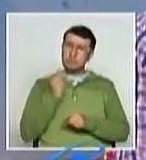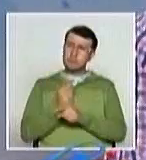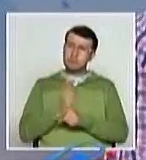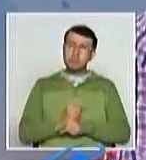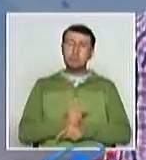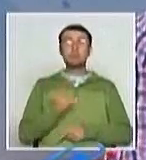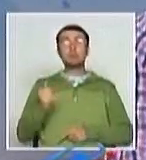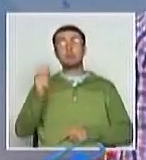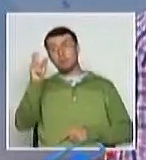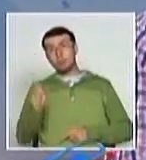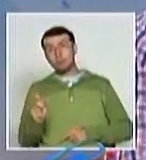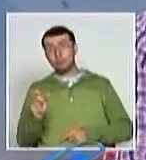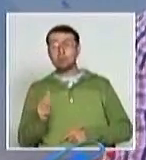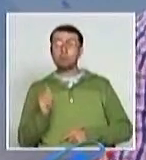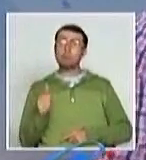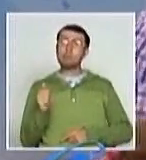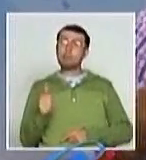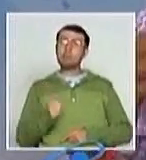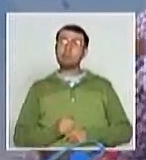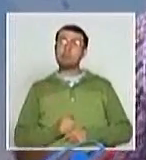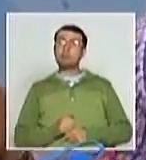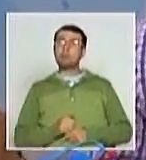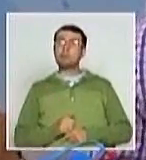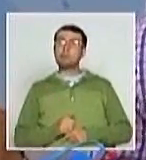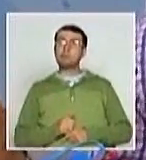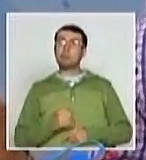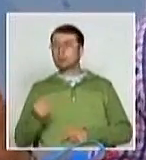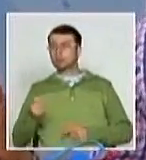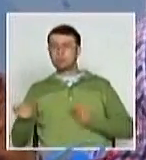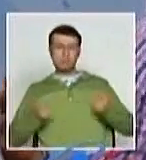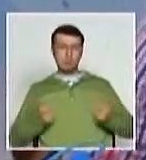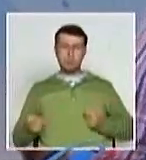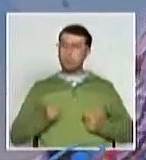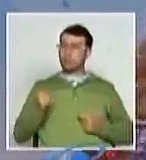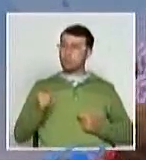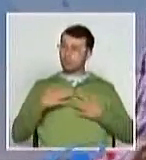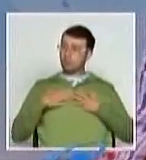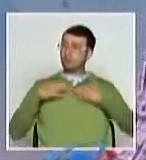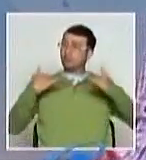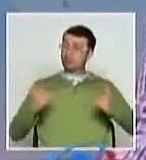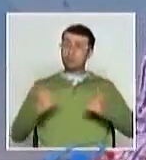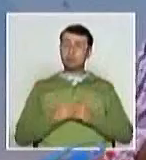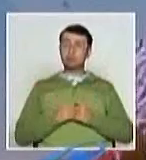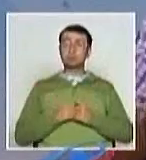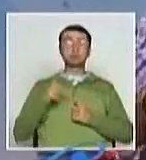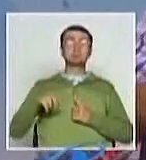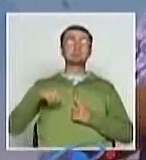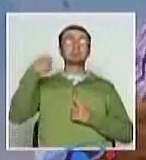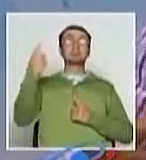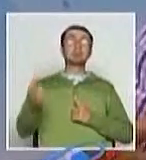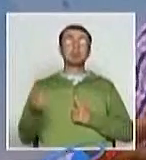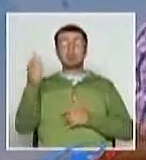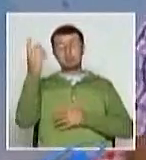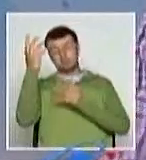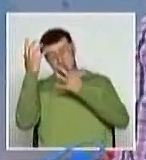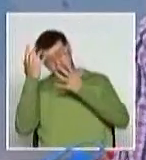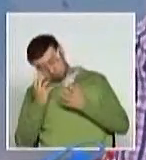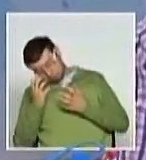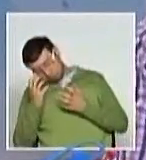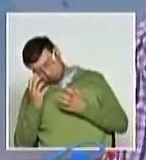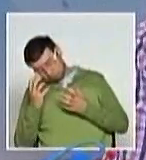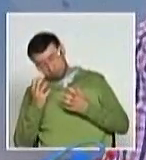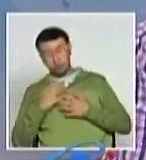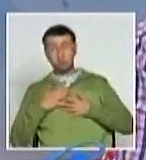que es la persona que está en un momento de felicidad y al rato al otro día está en un momento de presión lo que